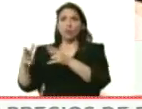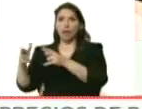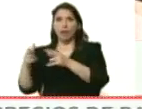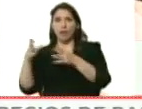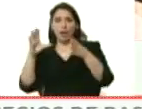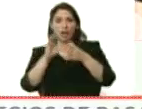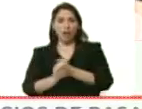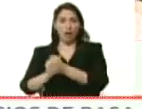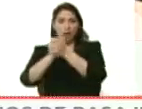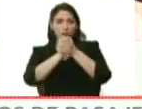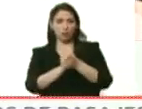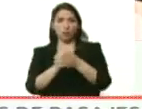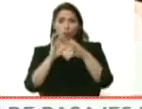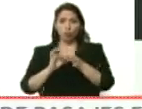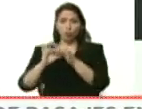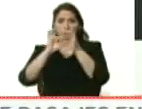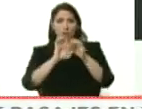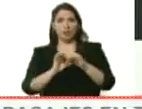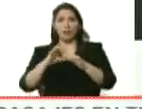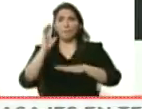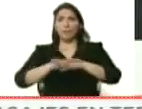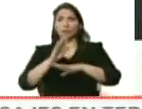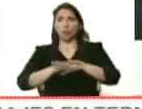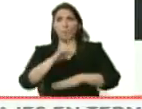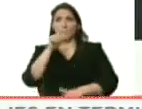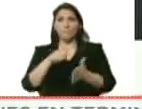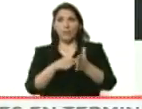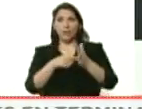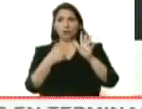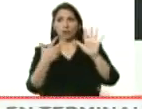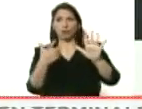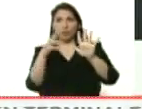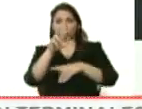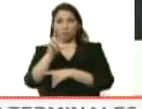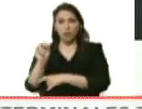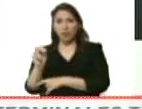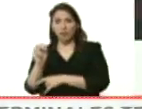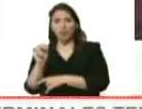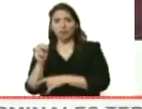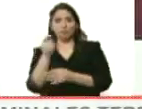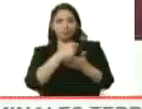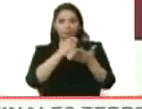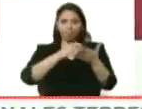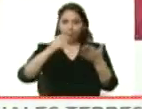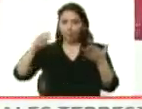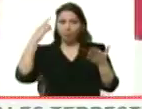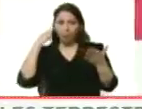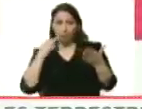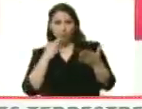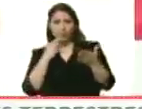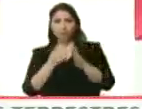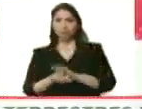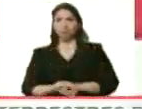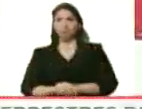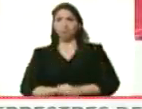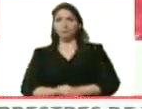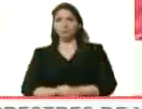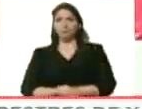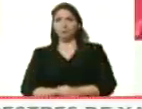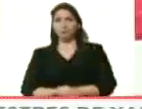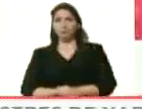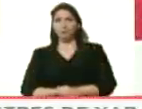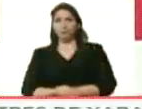como efectivamente ocurrió en 1830. Escribía así Bolívar, cito: es